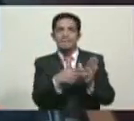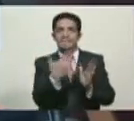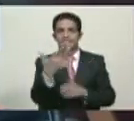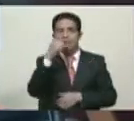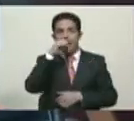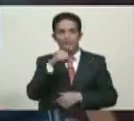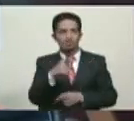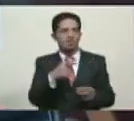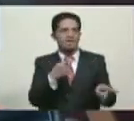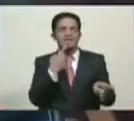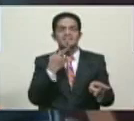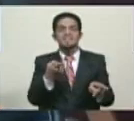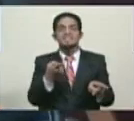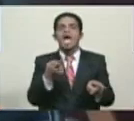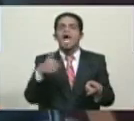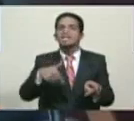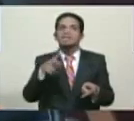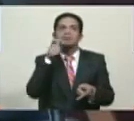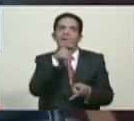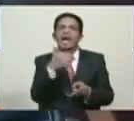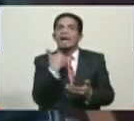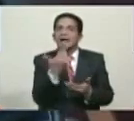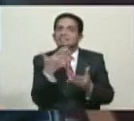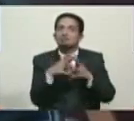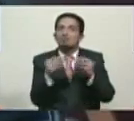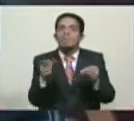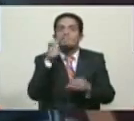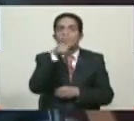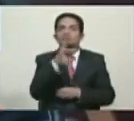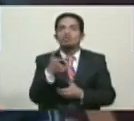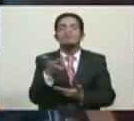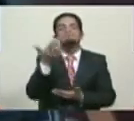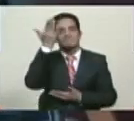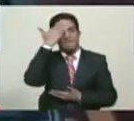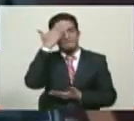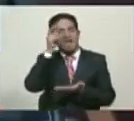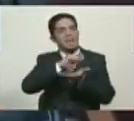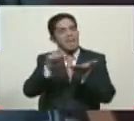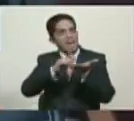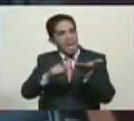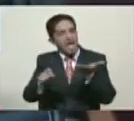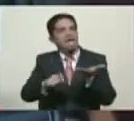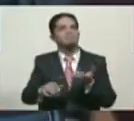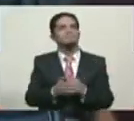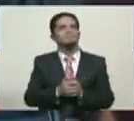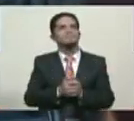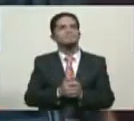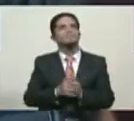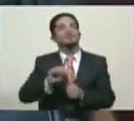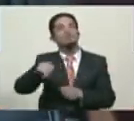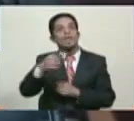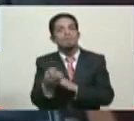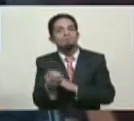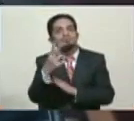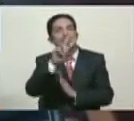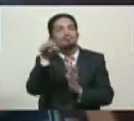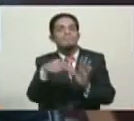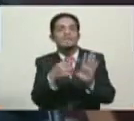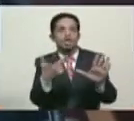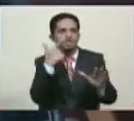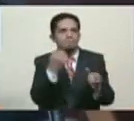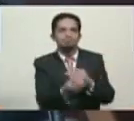oficialmente liberados de analfabetismo. Para el 2008, se habían creado 2.738 dispensarios de